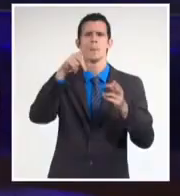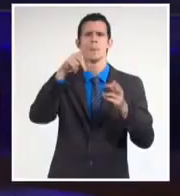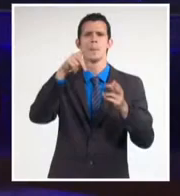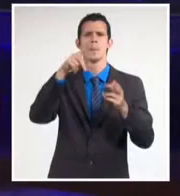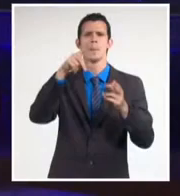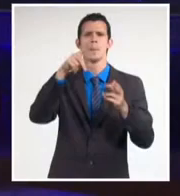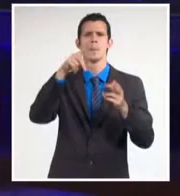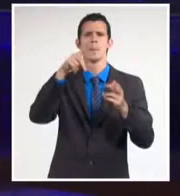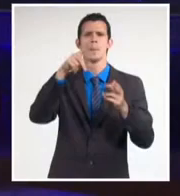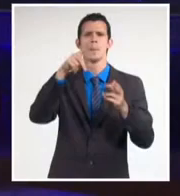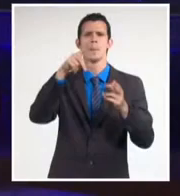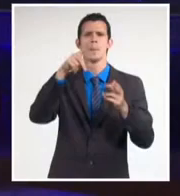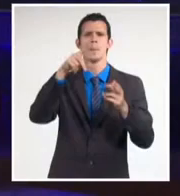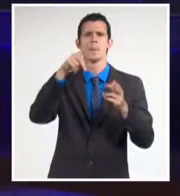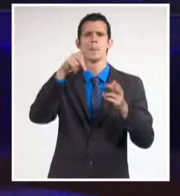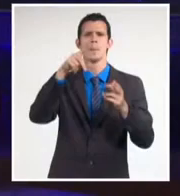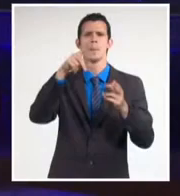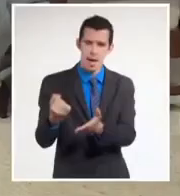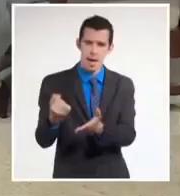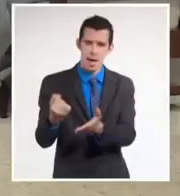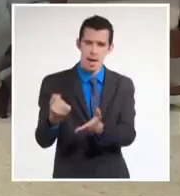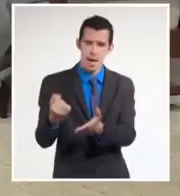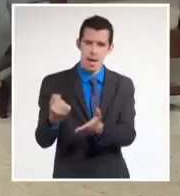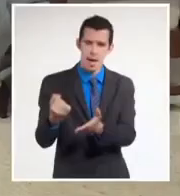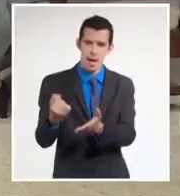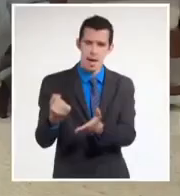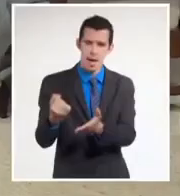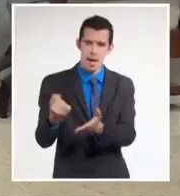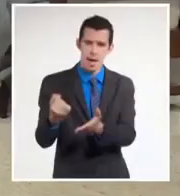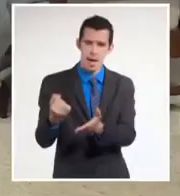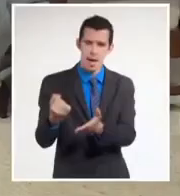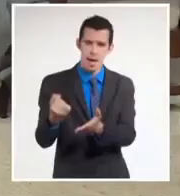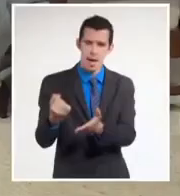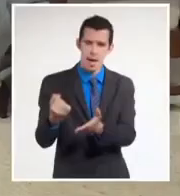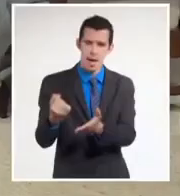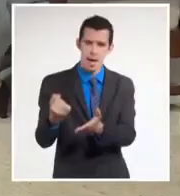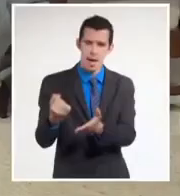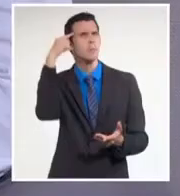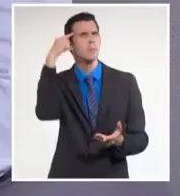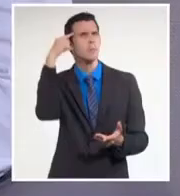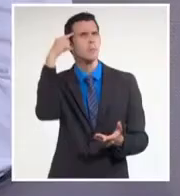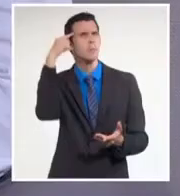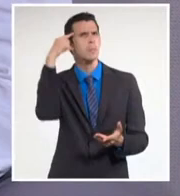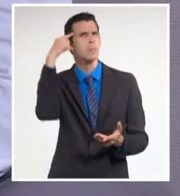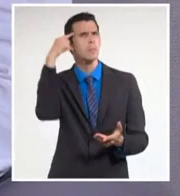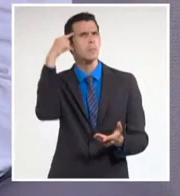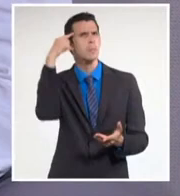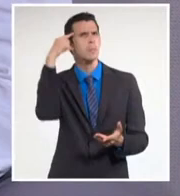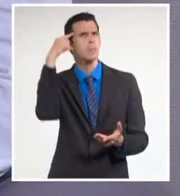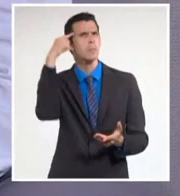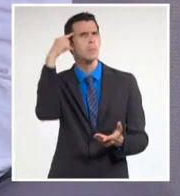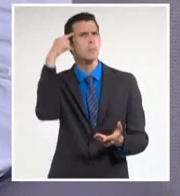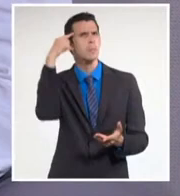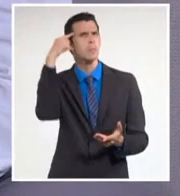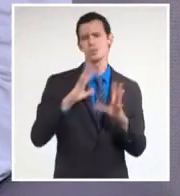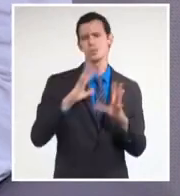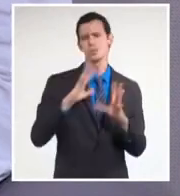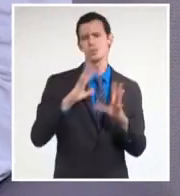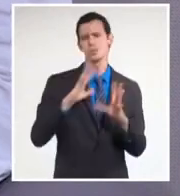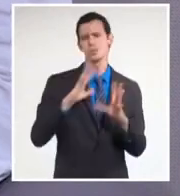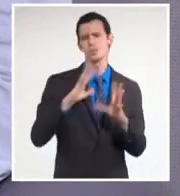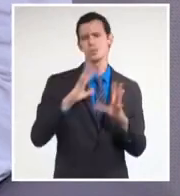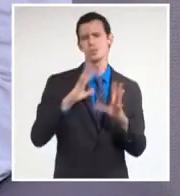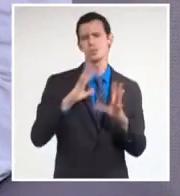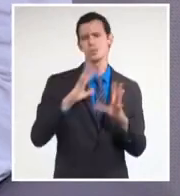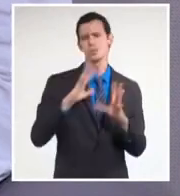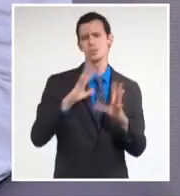lo otro, ¿qué te ha dejado este pleno? Esperanzas. Y me acordé, fíjate, se habló en el pleno de la enseñanza del marxismo,